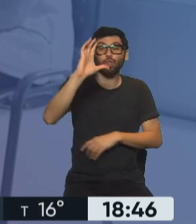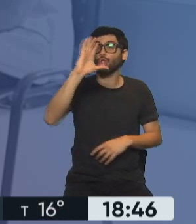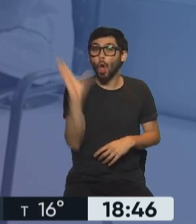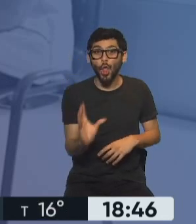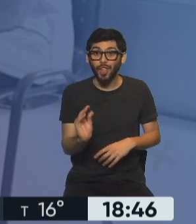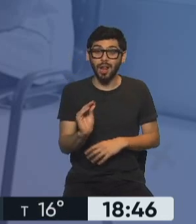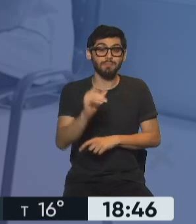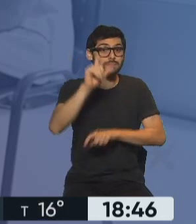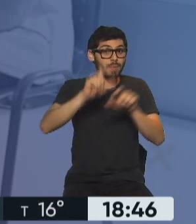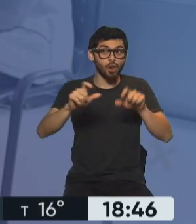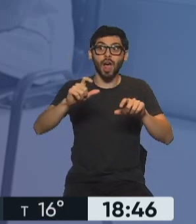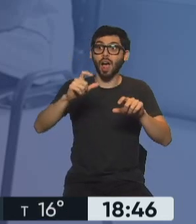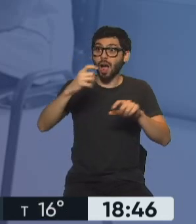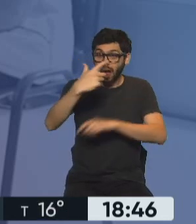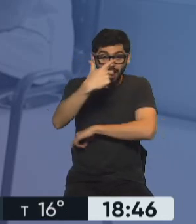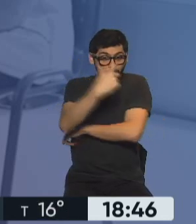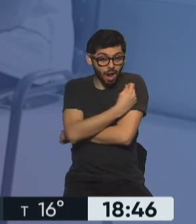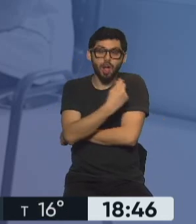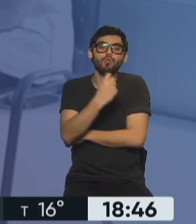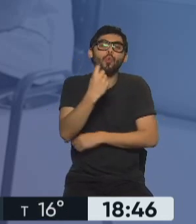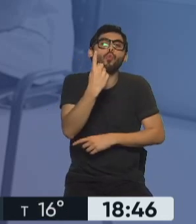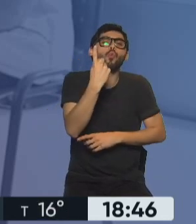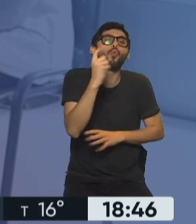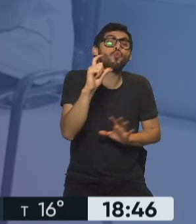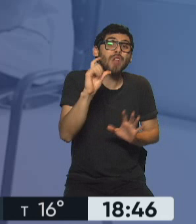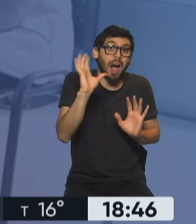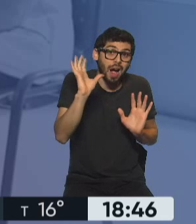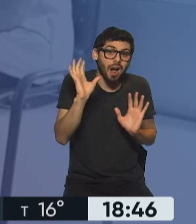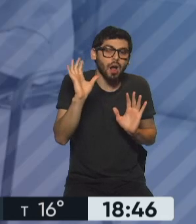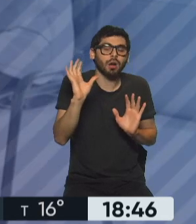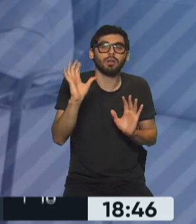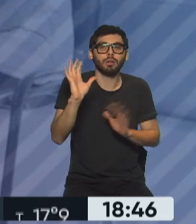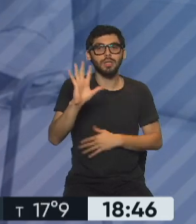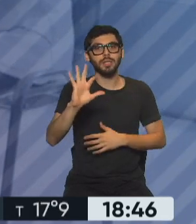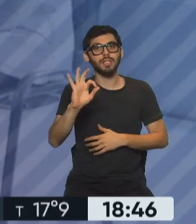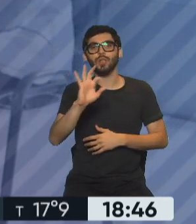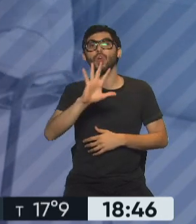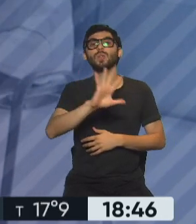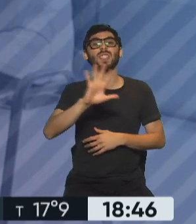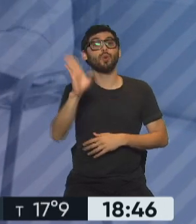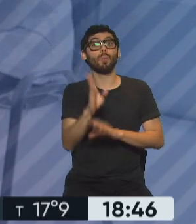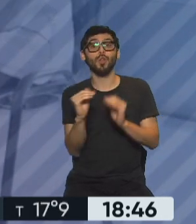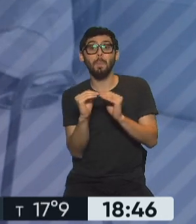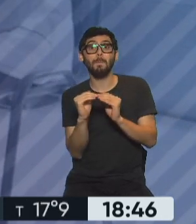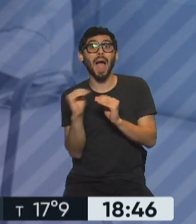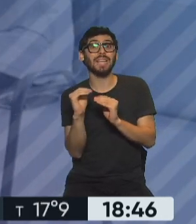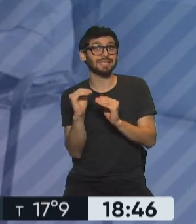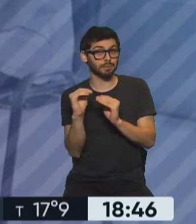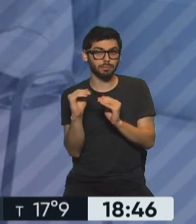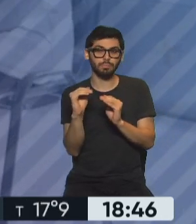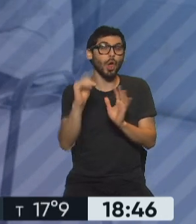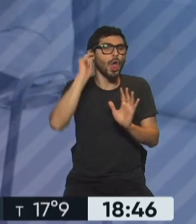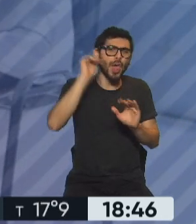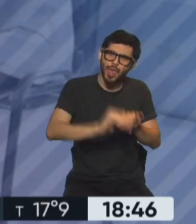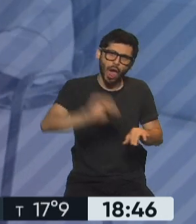de los vacunados en nuestro país que han recibido por lo menos una dosis, supera el 55%. Estamos hablando de todas las franjas